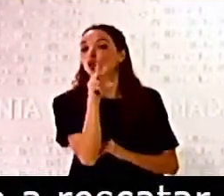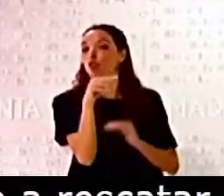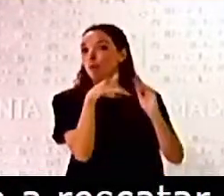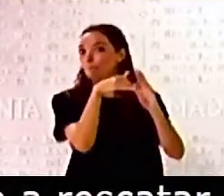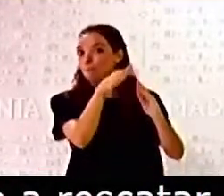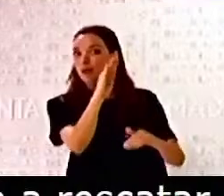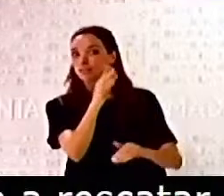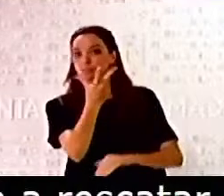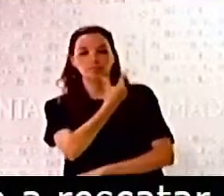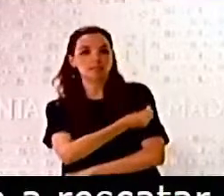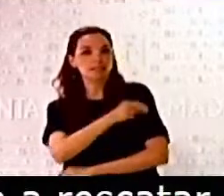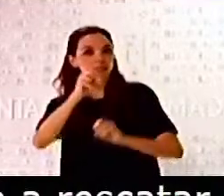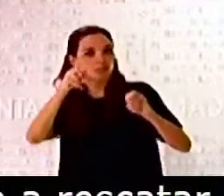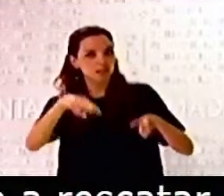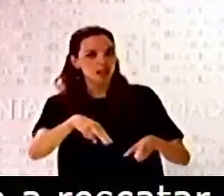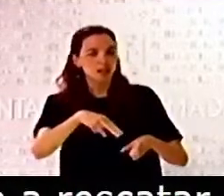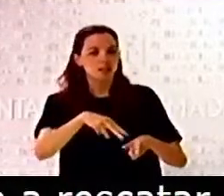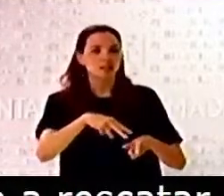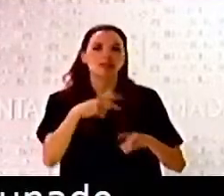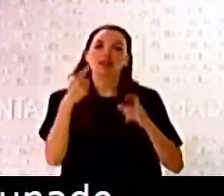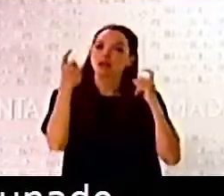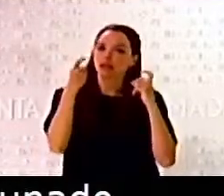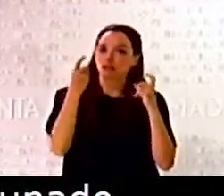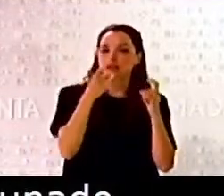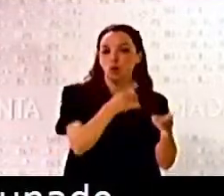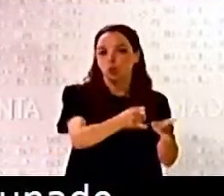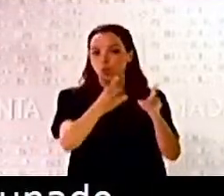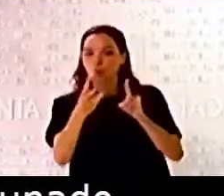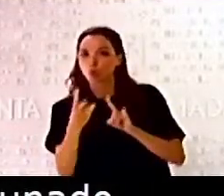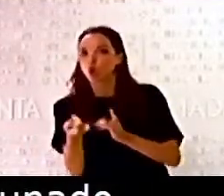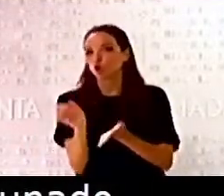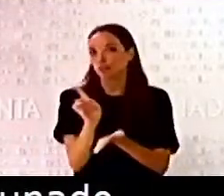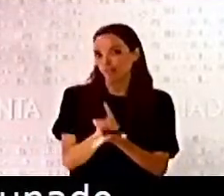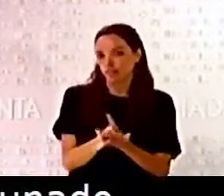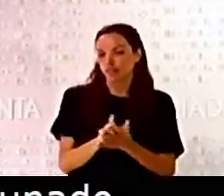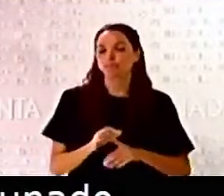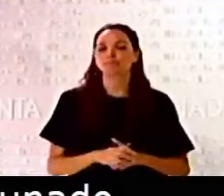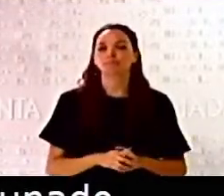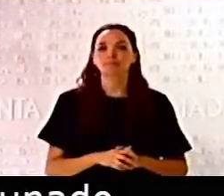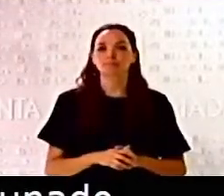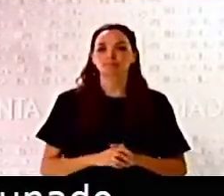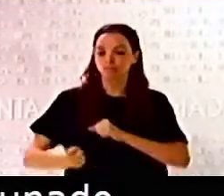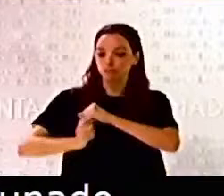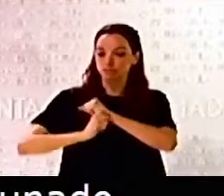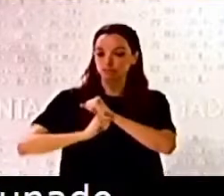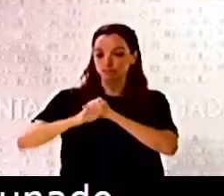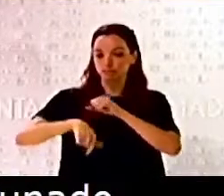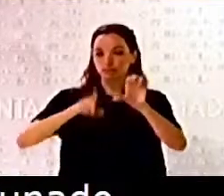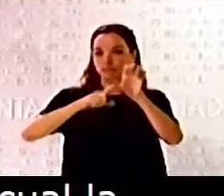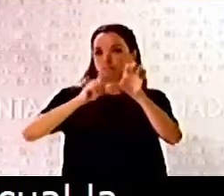La estrategia específica que vamos a seguir en la Comunidad Autónoma de Extremadura es doble.